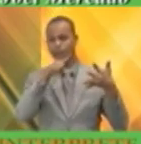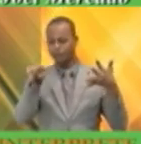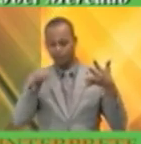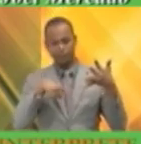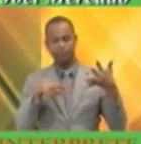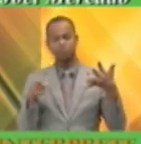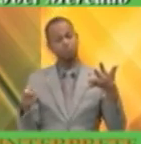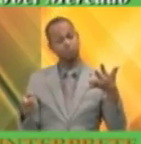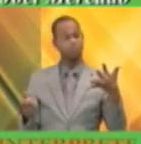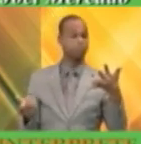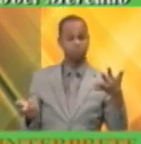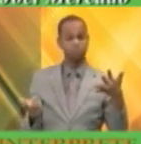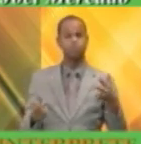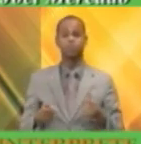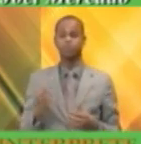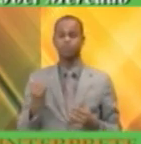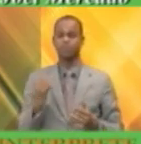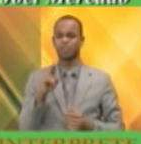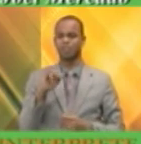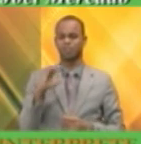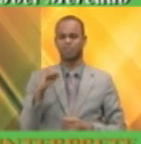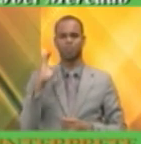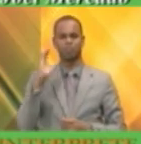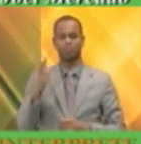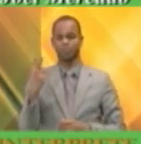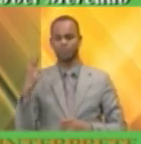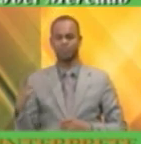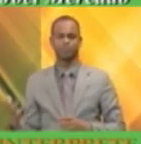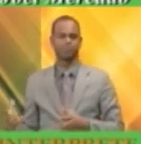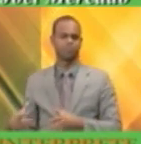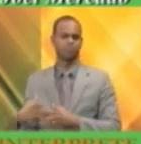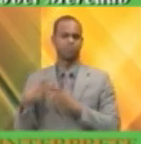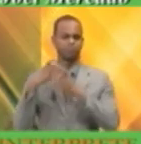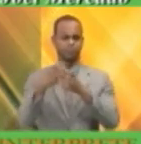Río iremos con 3 atletas.